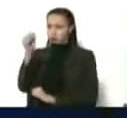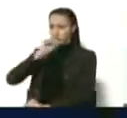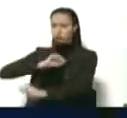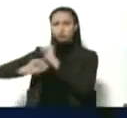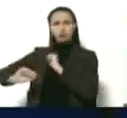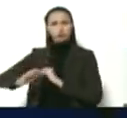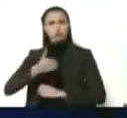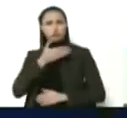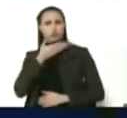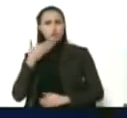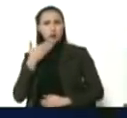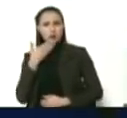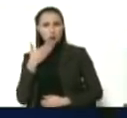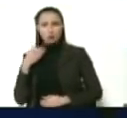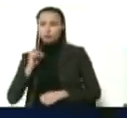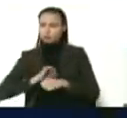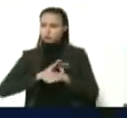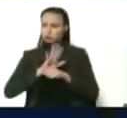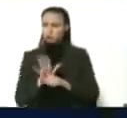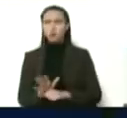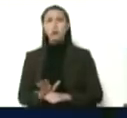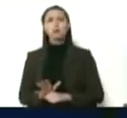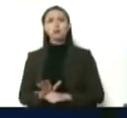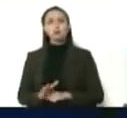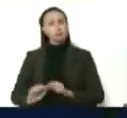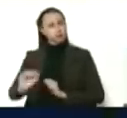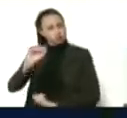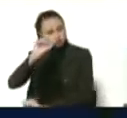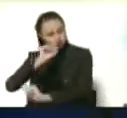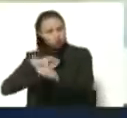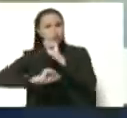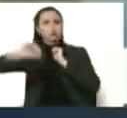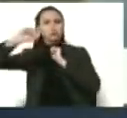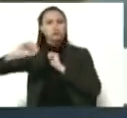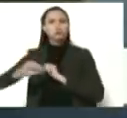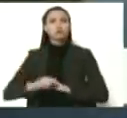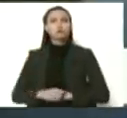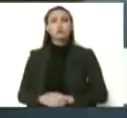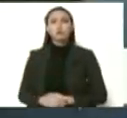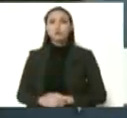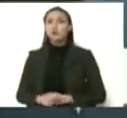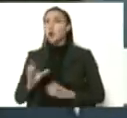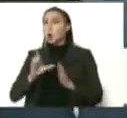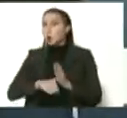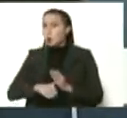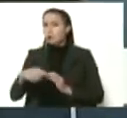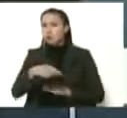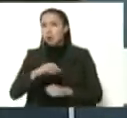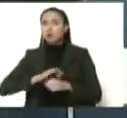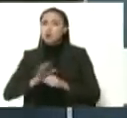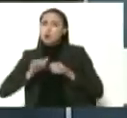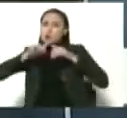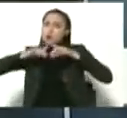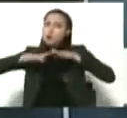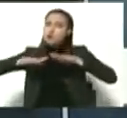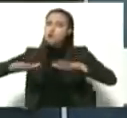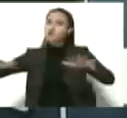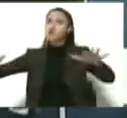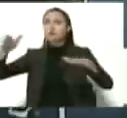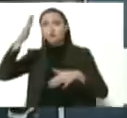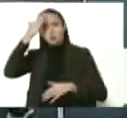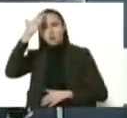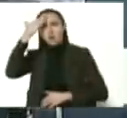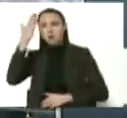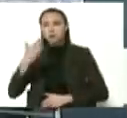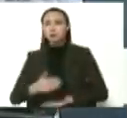mejor para enfrentar lo que después se convirtió en una pandemia